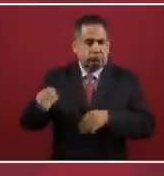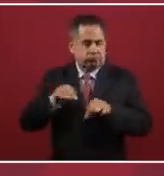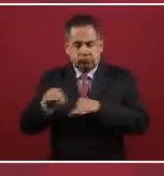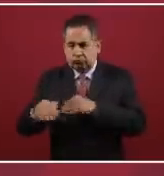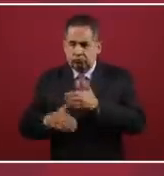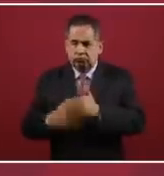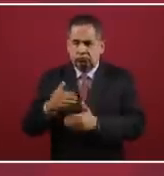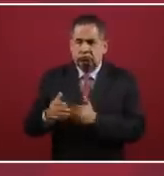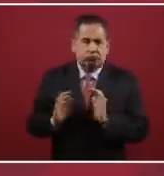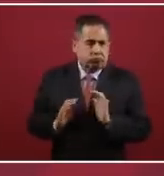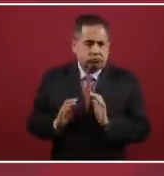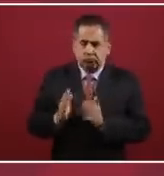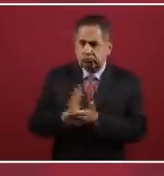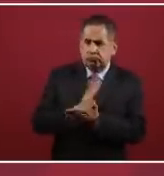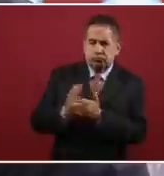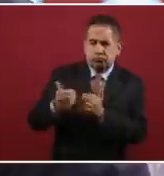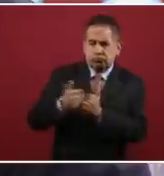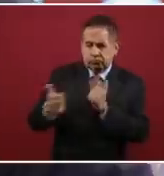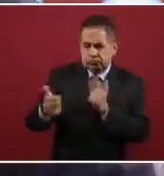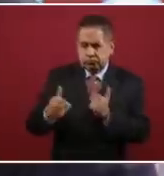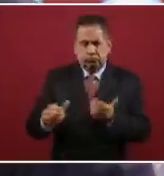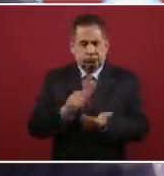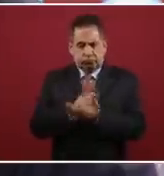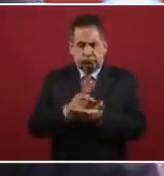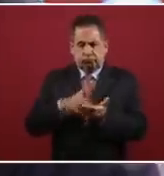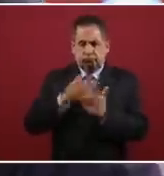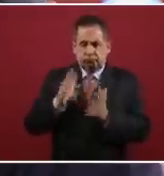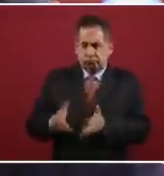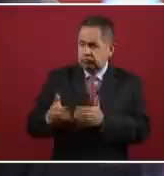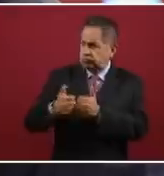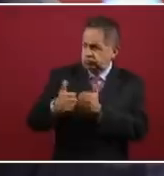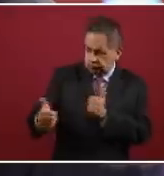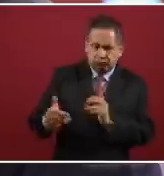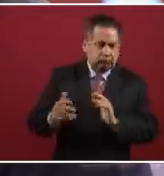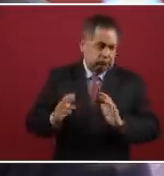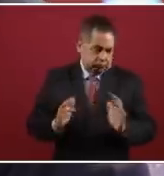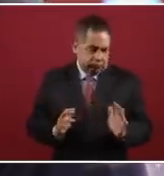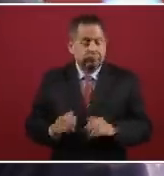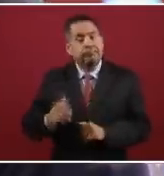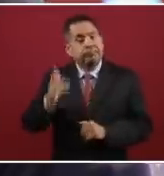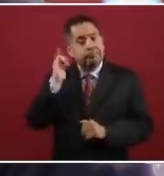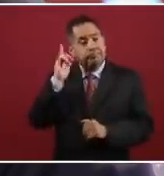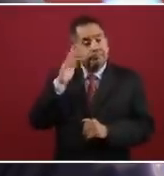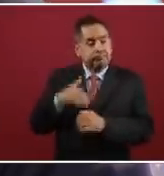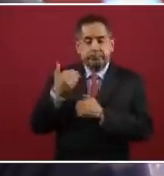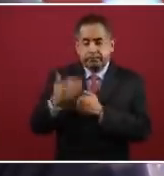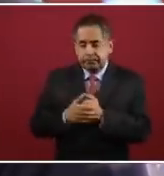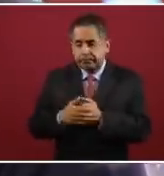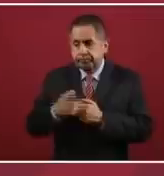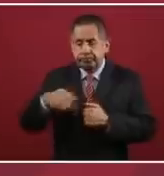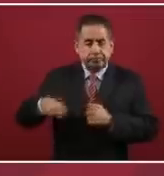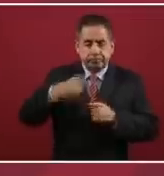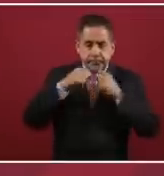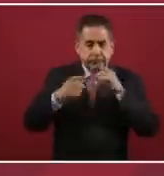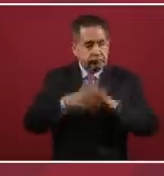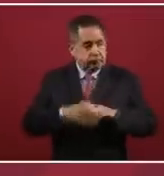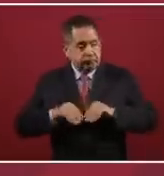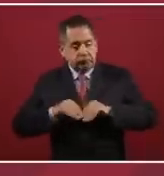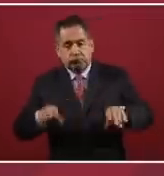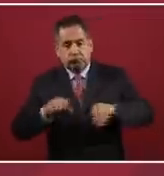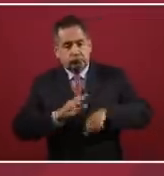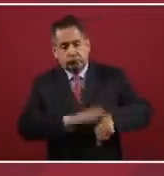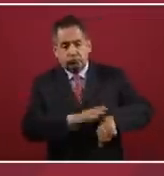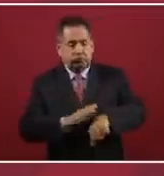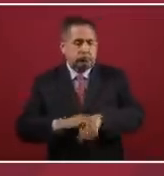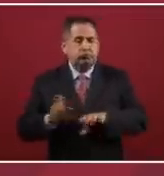manera independiente, como lo marca la ley y como debe de ser. Ojalá podamos tener noticias de la Fiscalía General